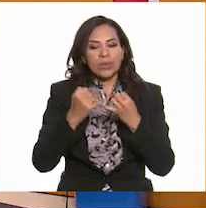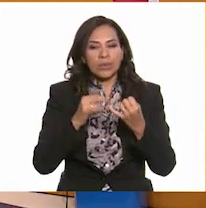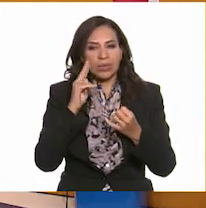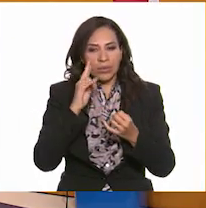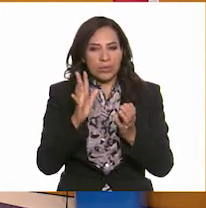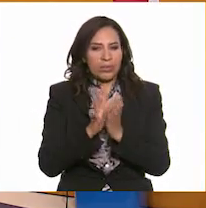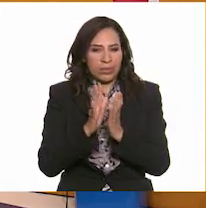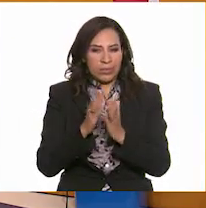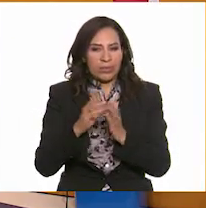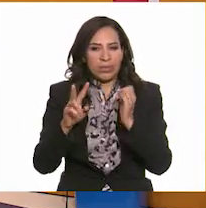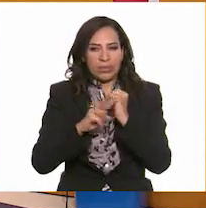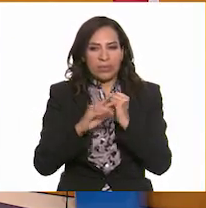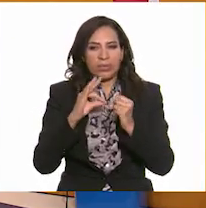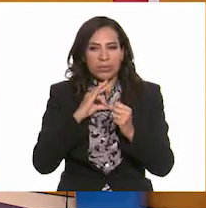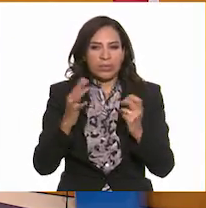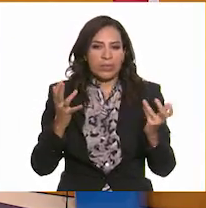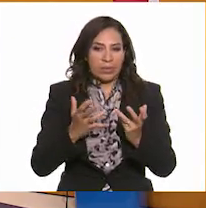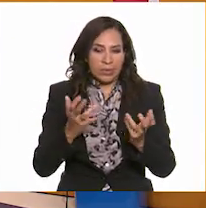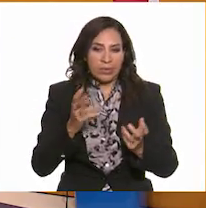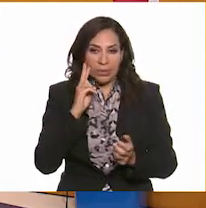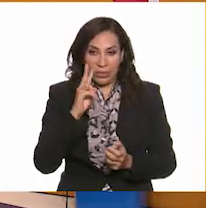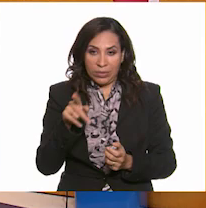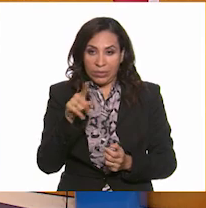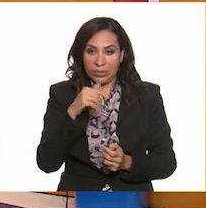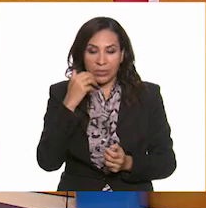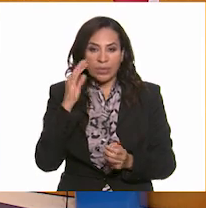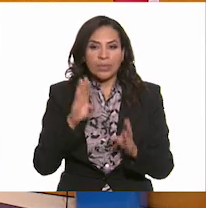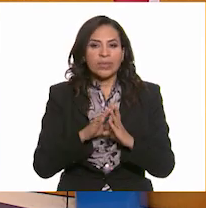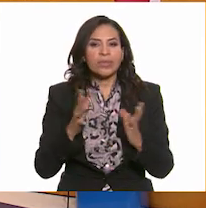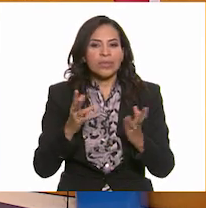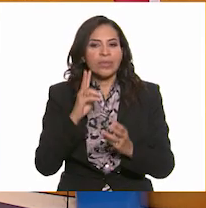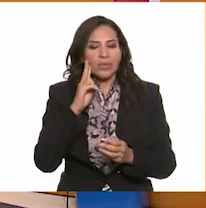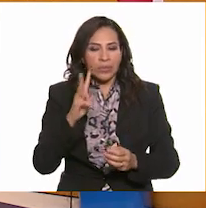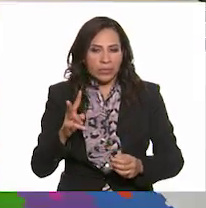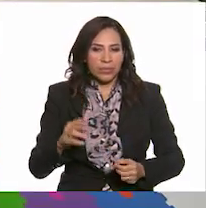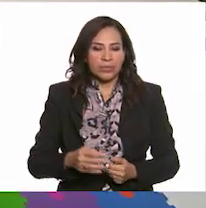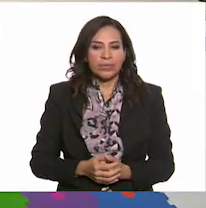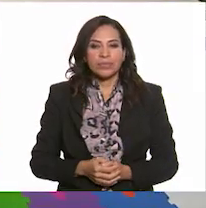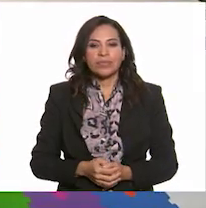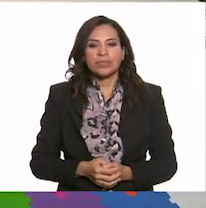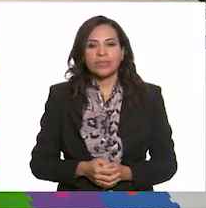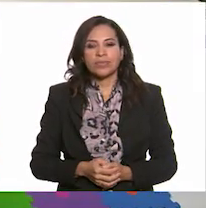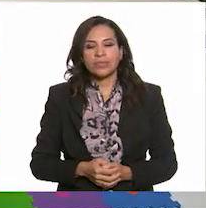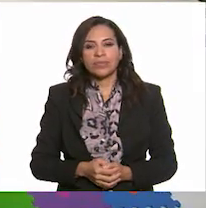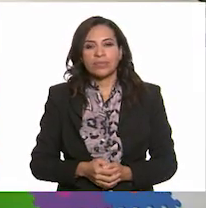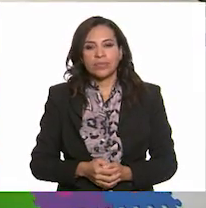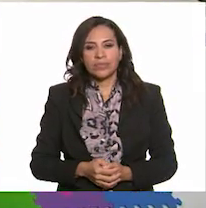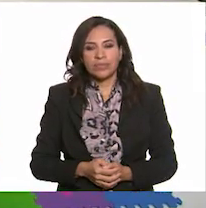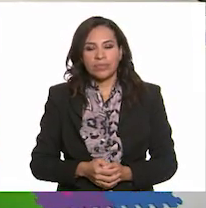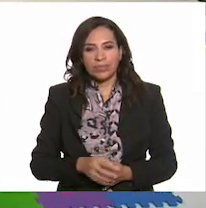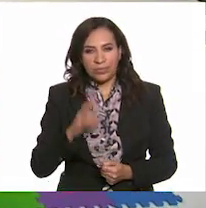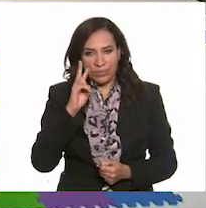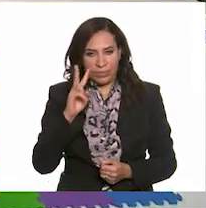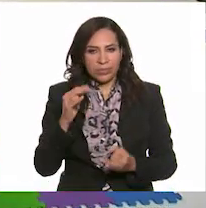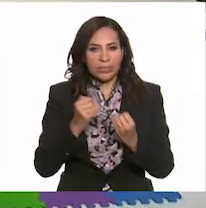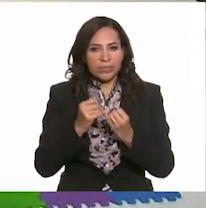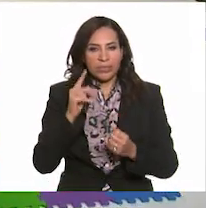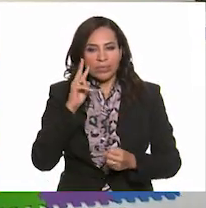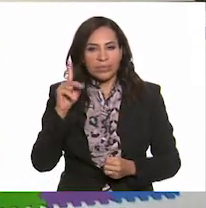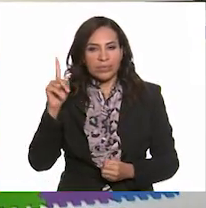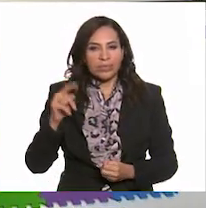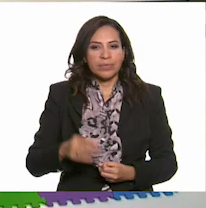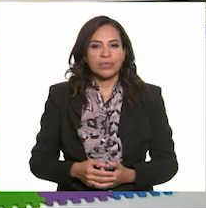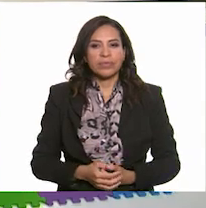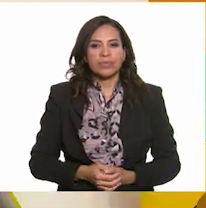palmas y los vasos lo podríamos hacer. ¿En serio? ¿Te parece? ¿Y bien? ¿Cómo se puede hacer? Mira, acuérdate que era palmas, palmas, un, dos,